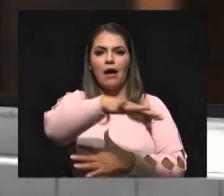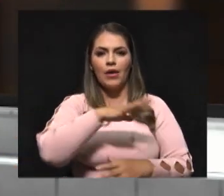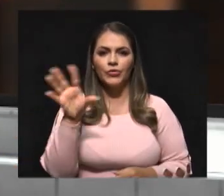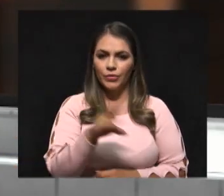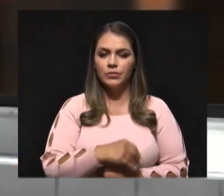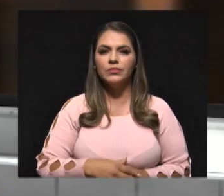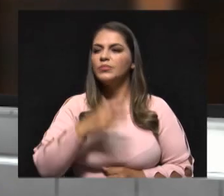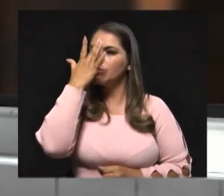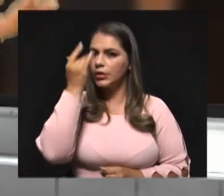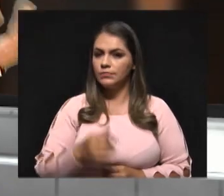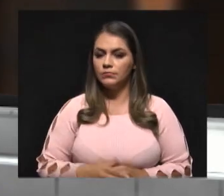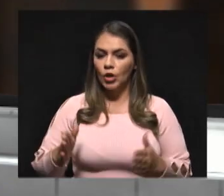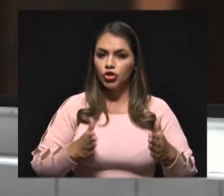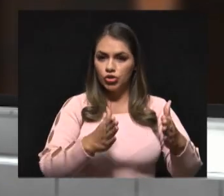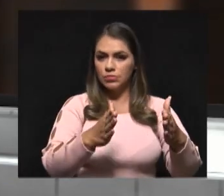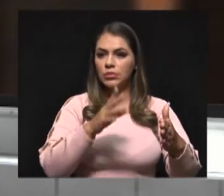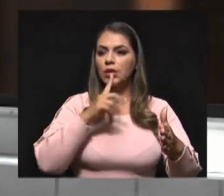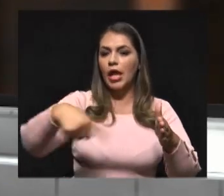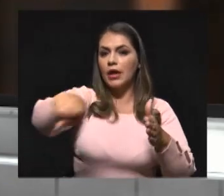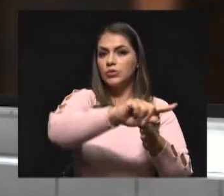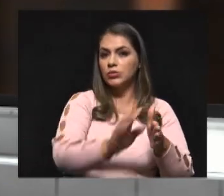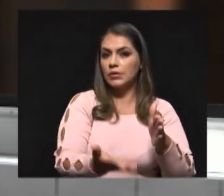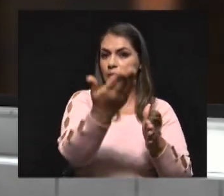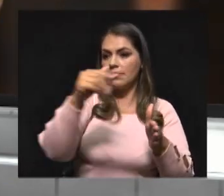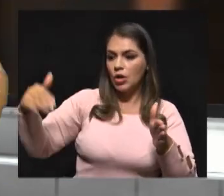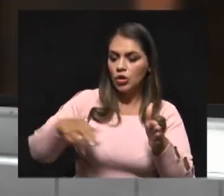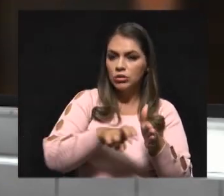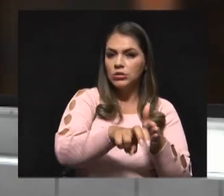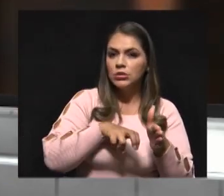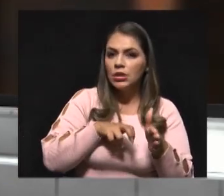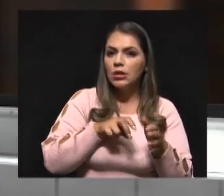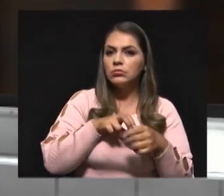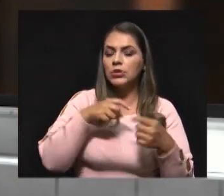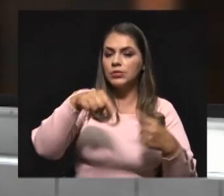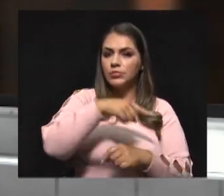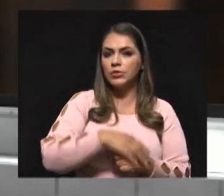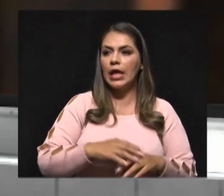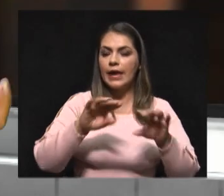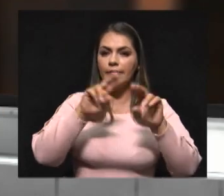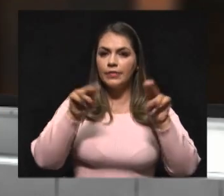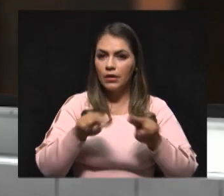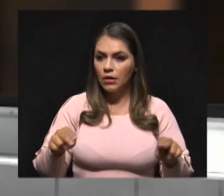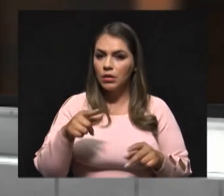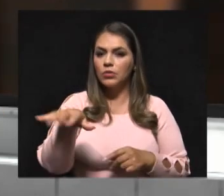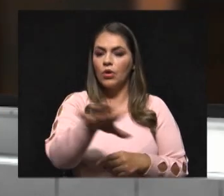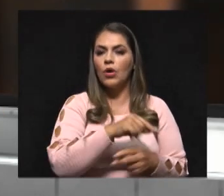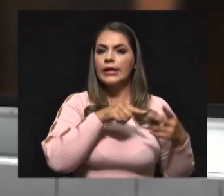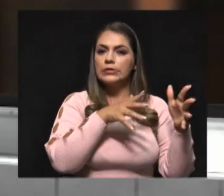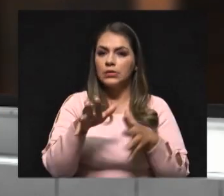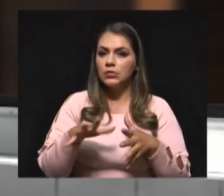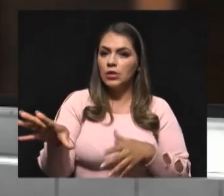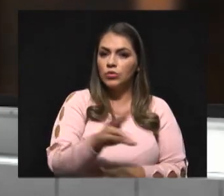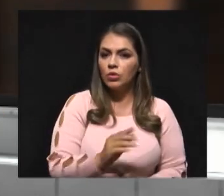porque porque si haces vías beneficia local si es conectividad de internet beneficia local si esa educación beneficia al local